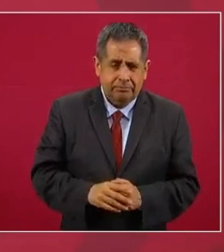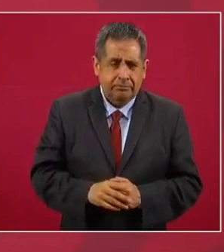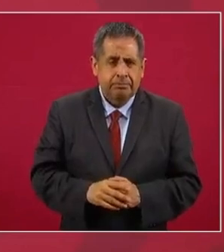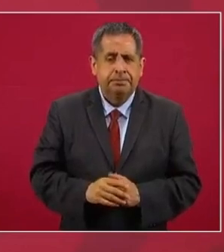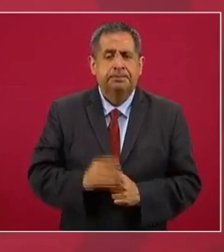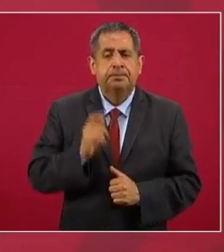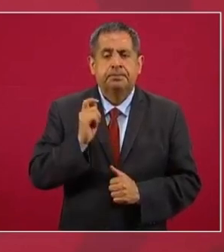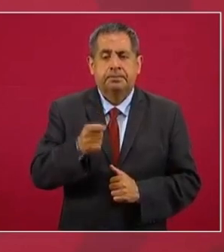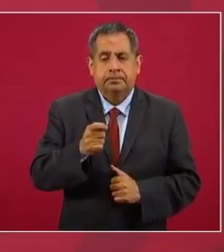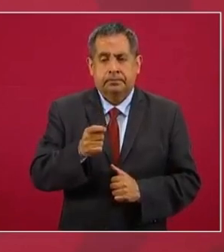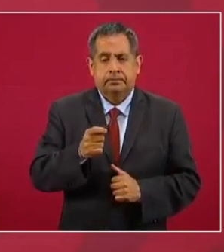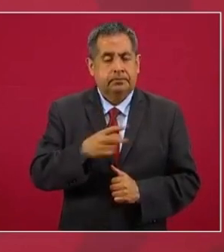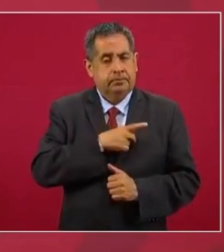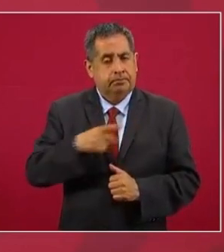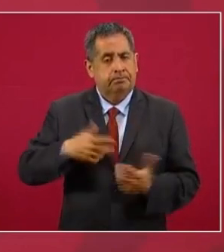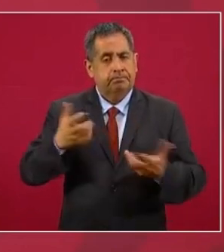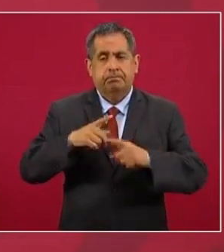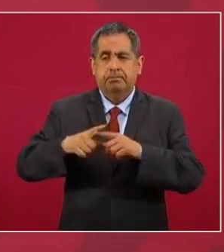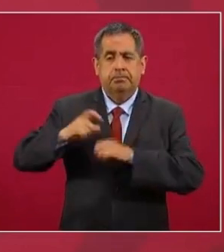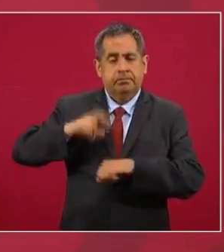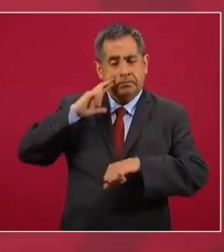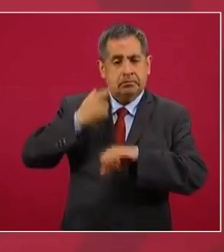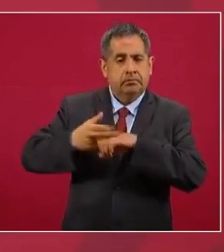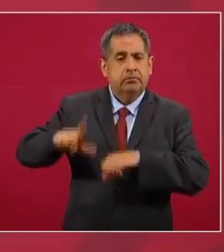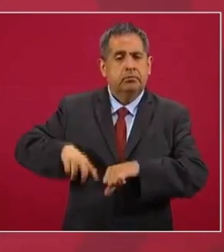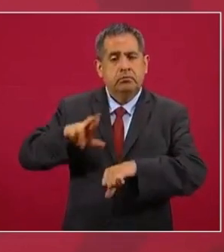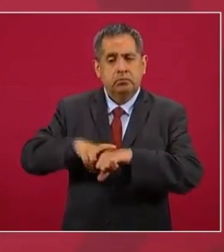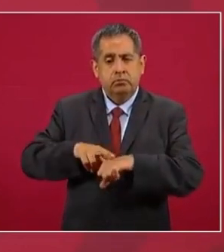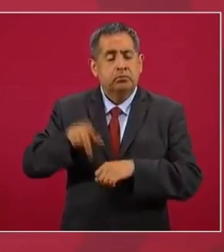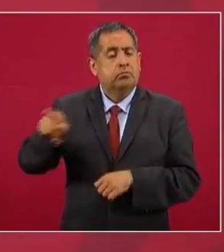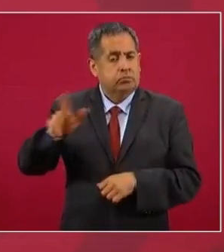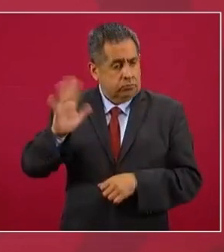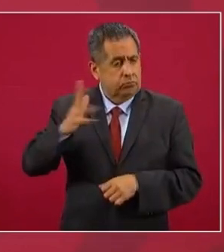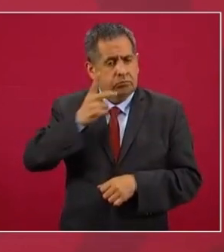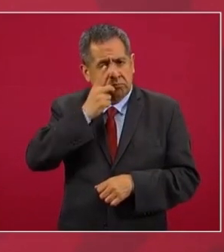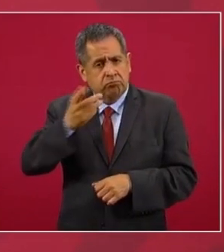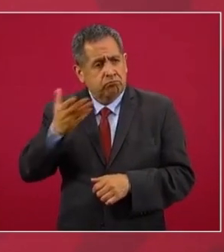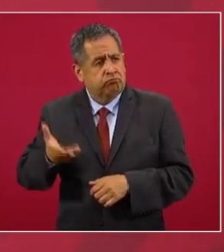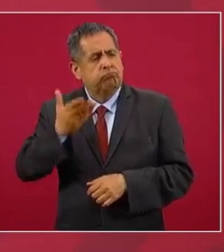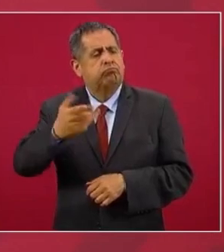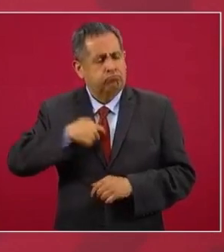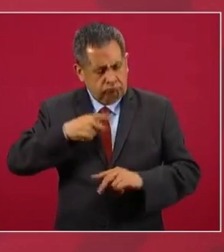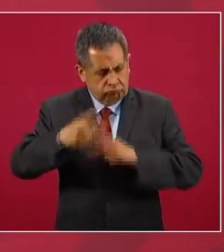lo debe hacer el gobernador. Además, ya lo ofreció.